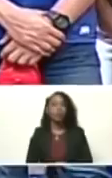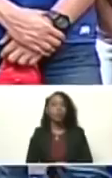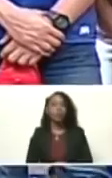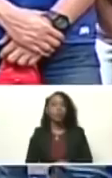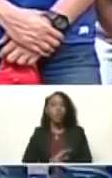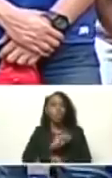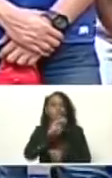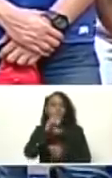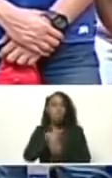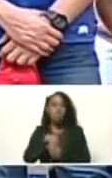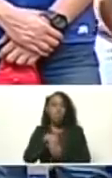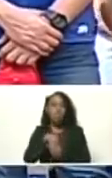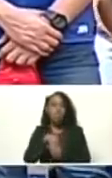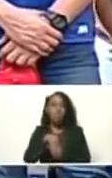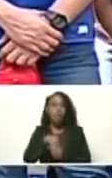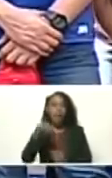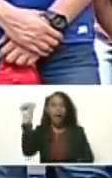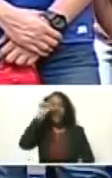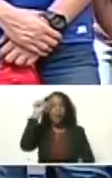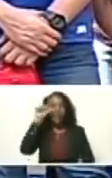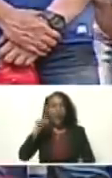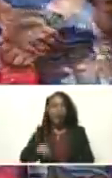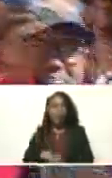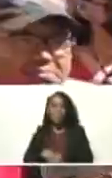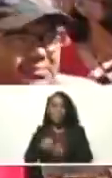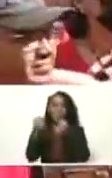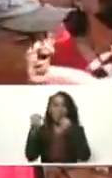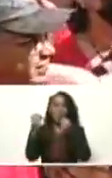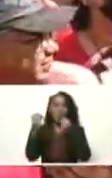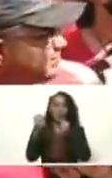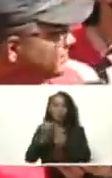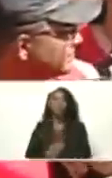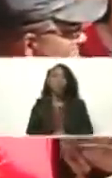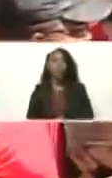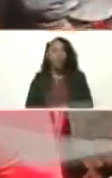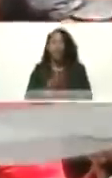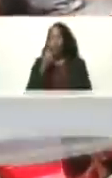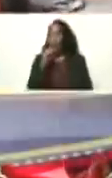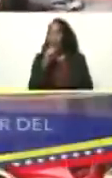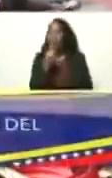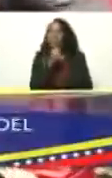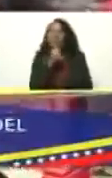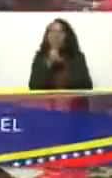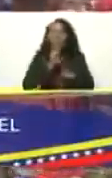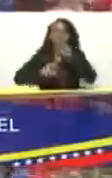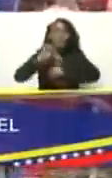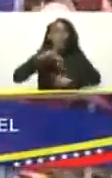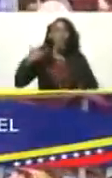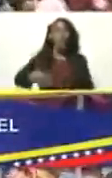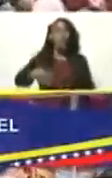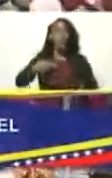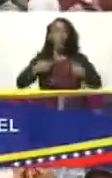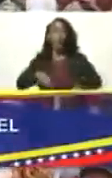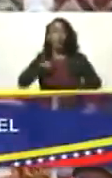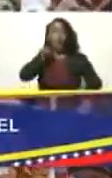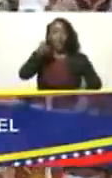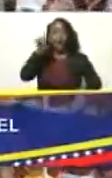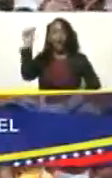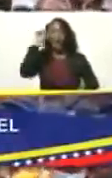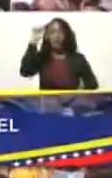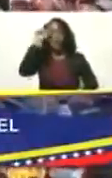invadieron Afganistán y la destruyeron. Y no había quien defendiera los derechos humanos de